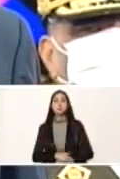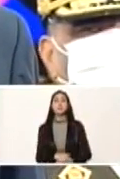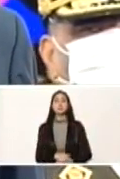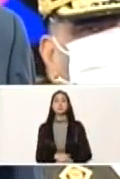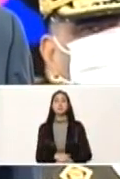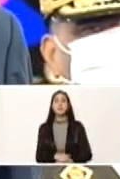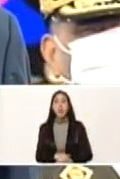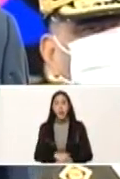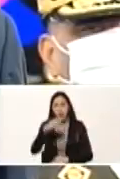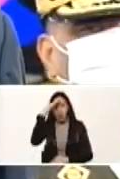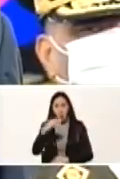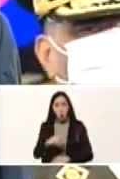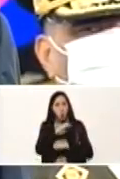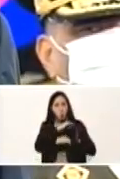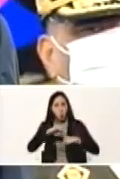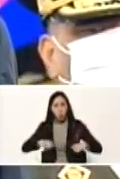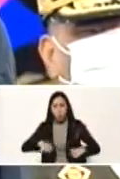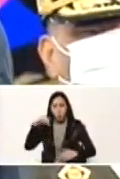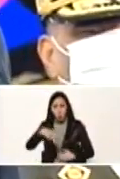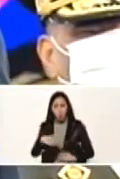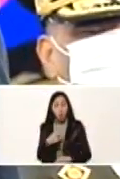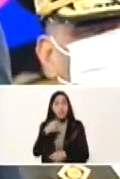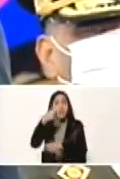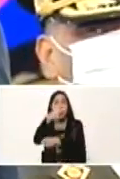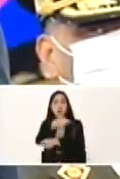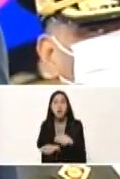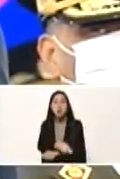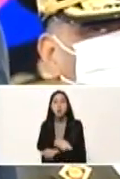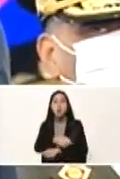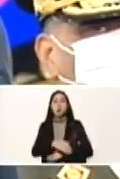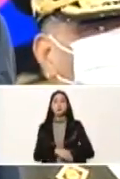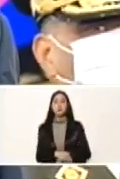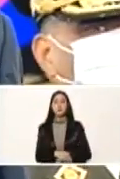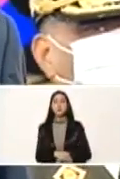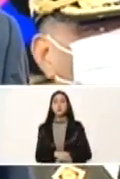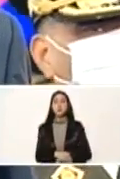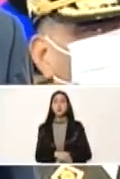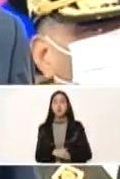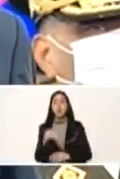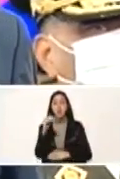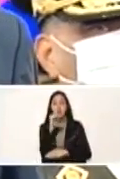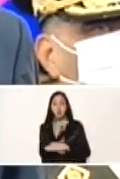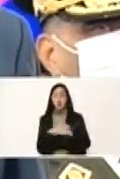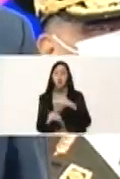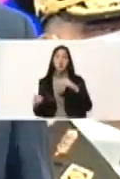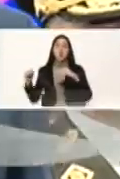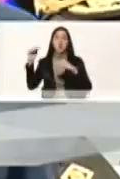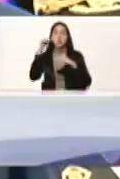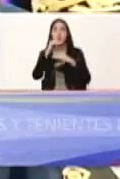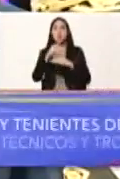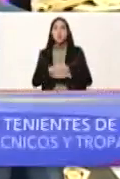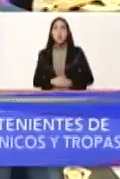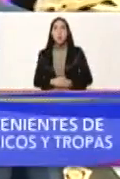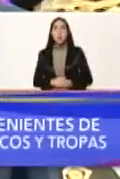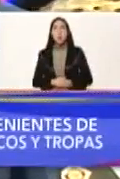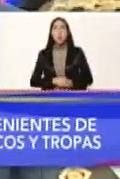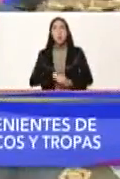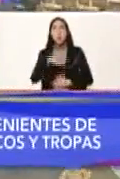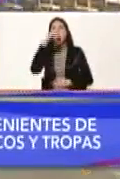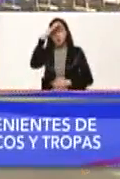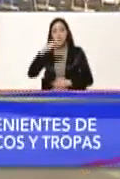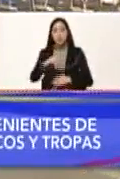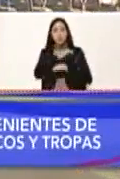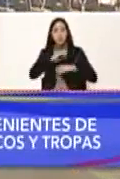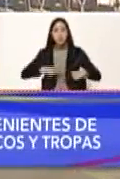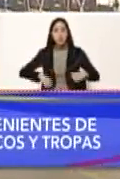a los oficiales que hoy se han graduado y han ascendido a tenientes